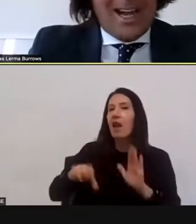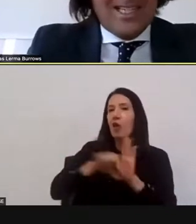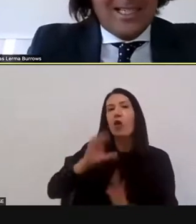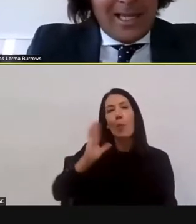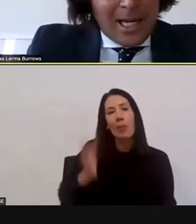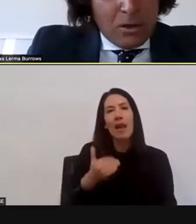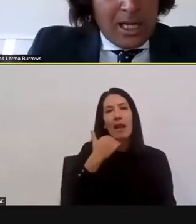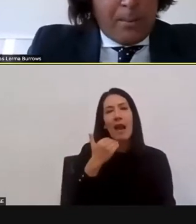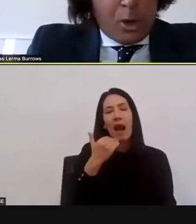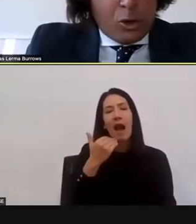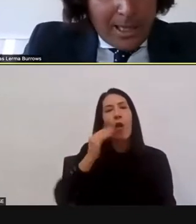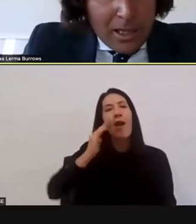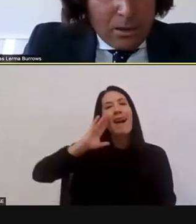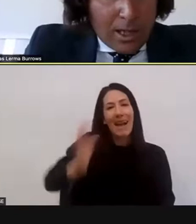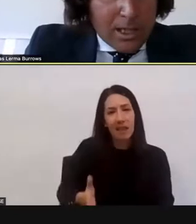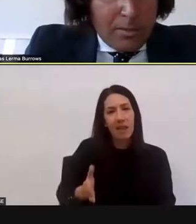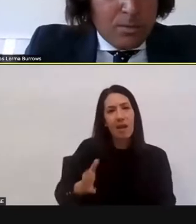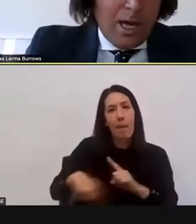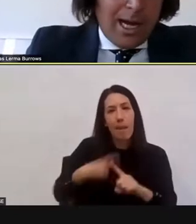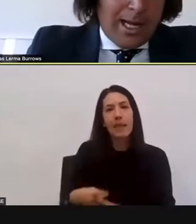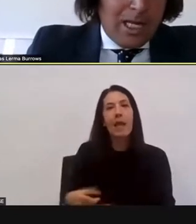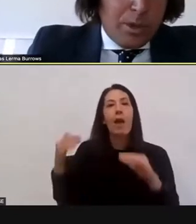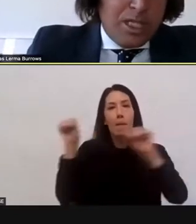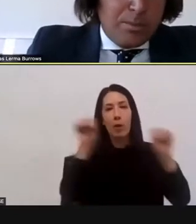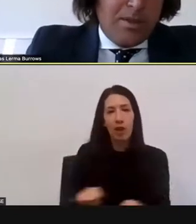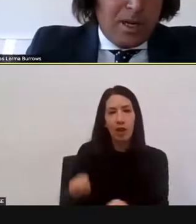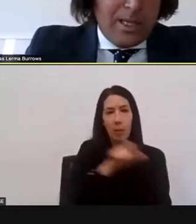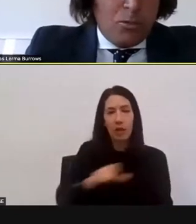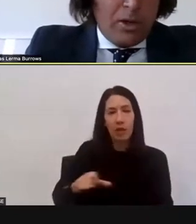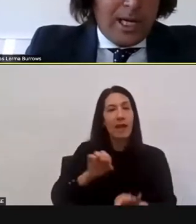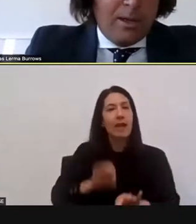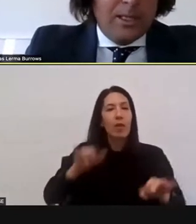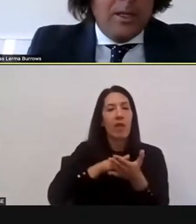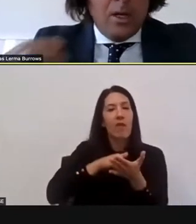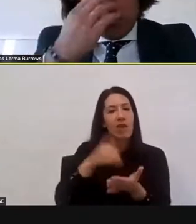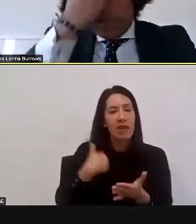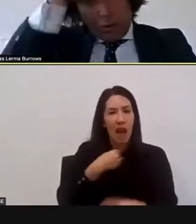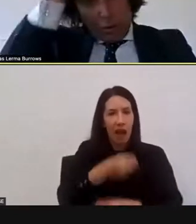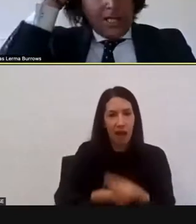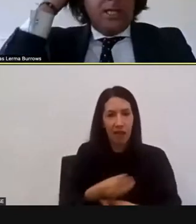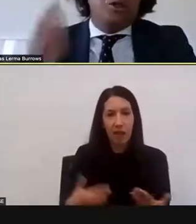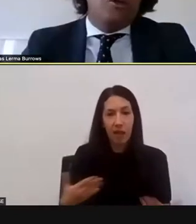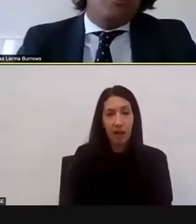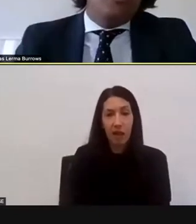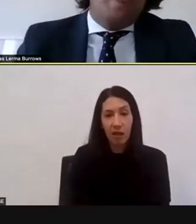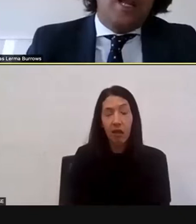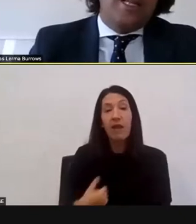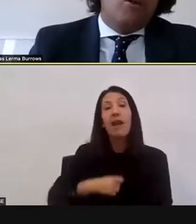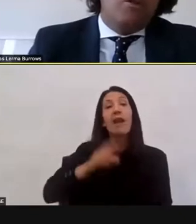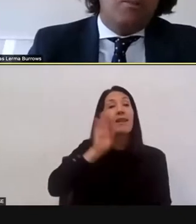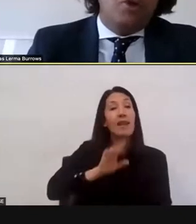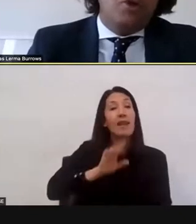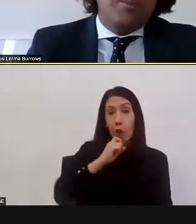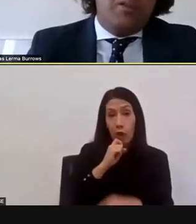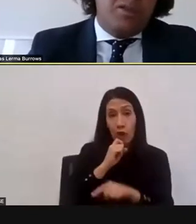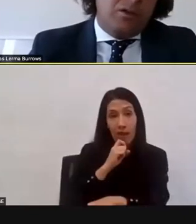decirlo, castigando y protegiendo a sí mismo a aquellas personas especialmente vulnerables. Por lo tanto, los delitos de odio es algo